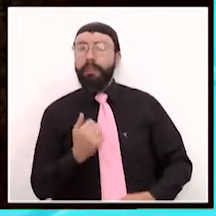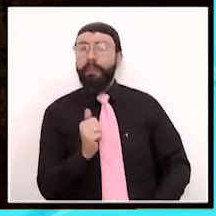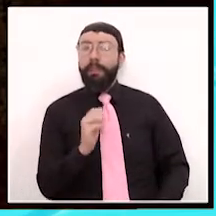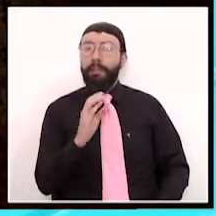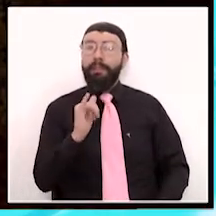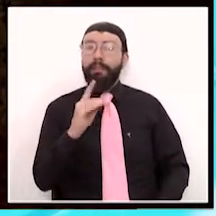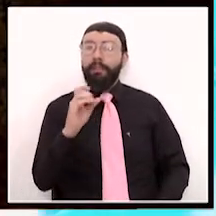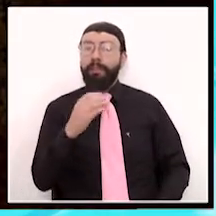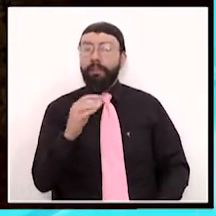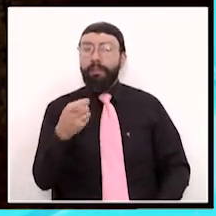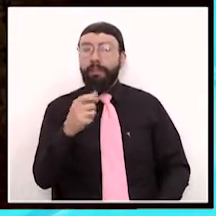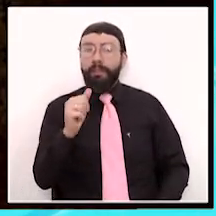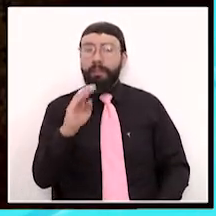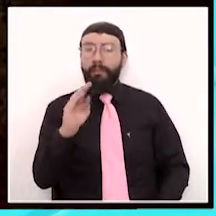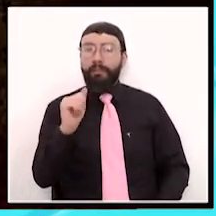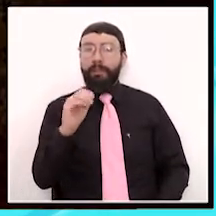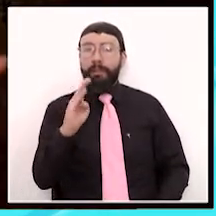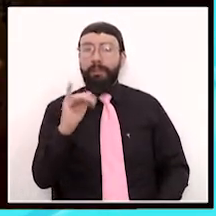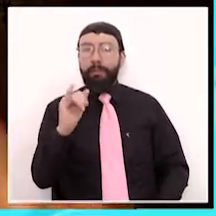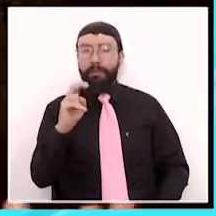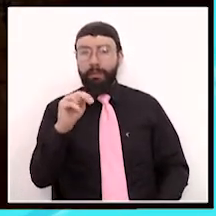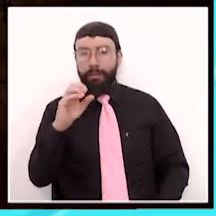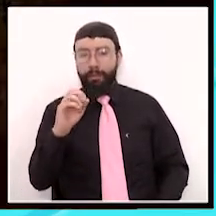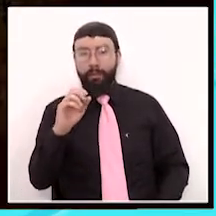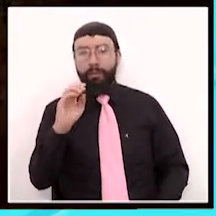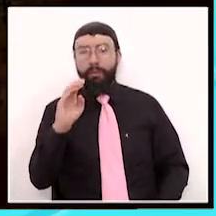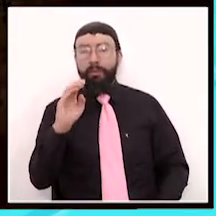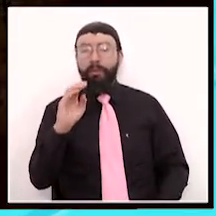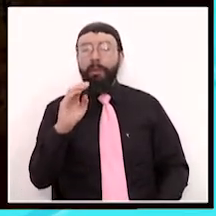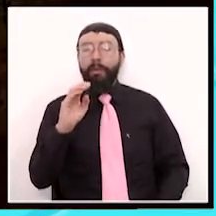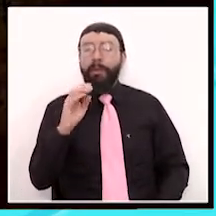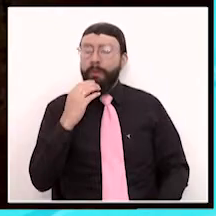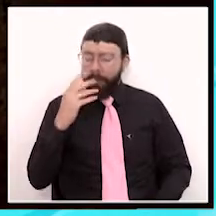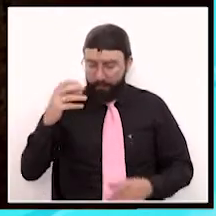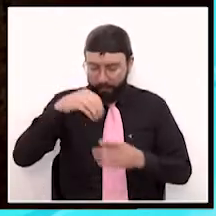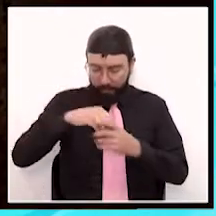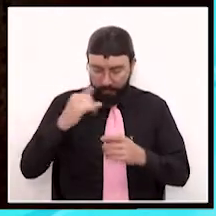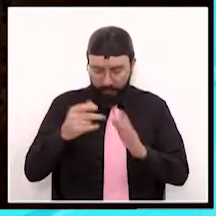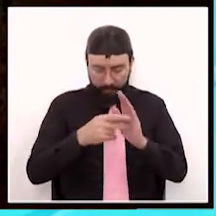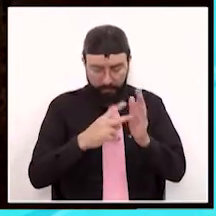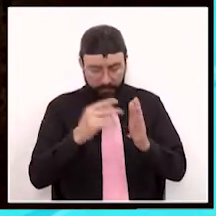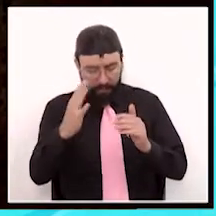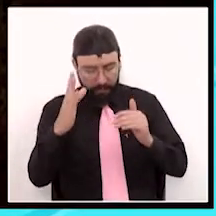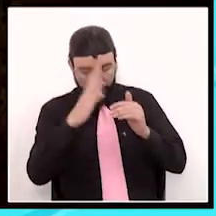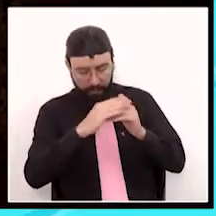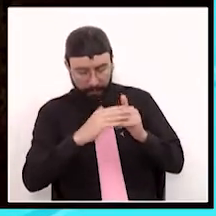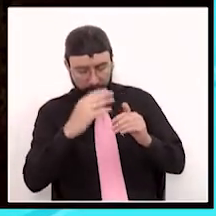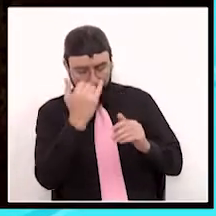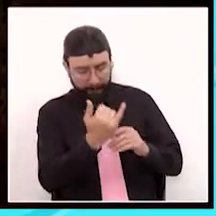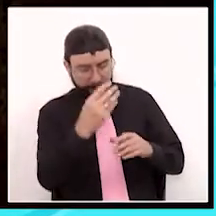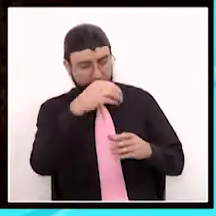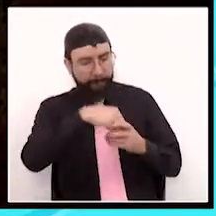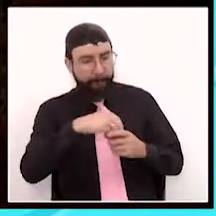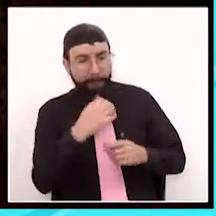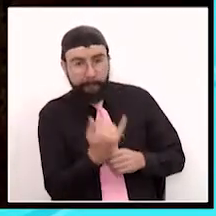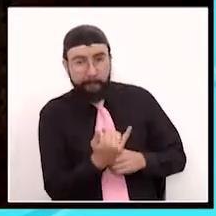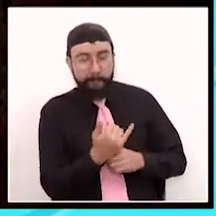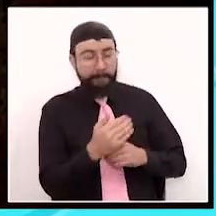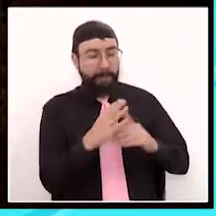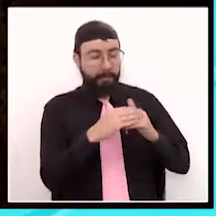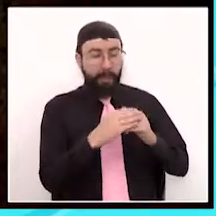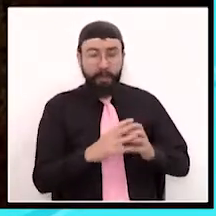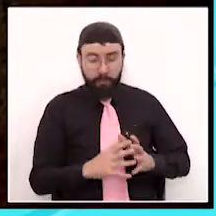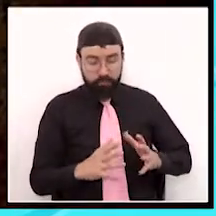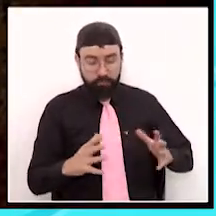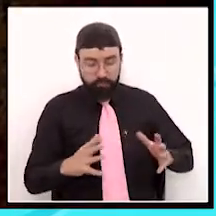el GABA, que mejora los síntomas de ansiedad. Entonces, un pan fermentado también nos puede mejorar el ánimo. Entonces, son un poco